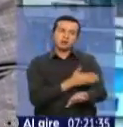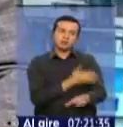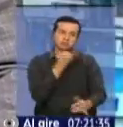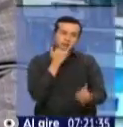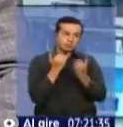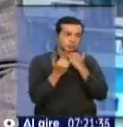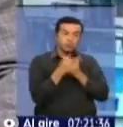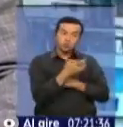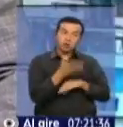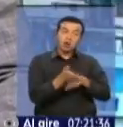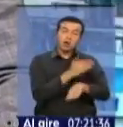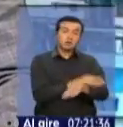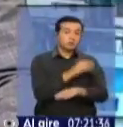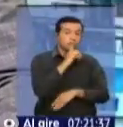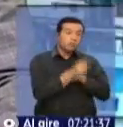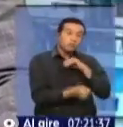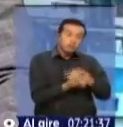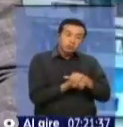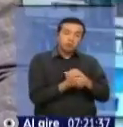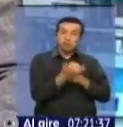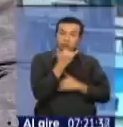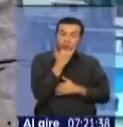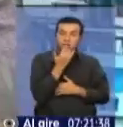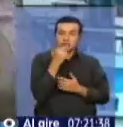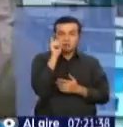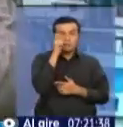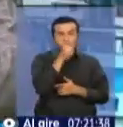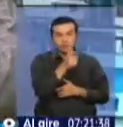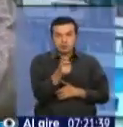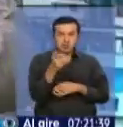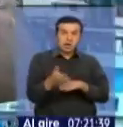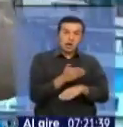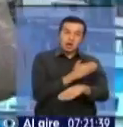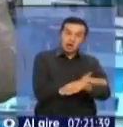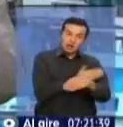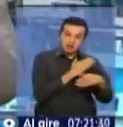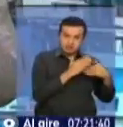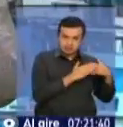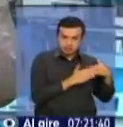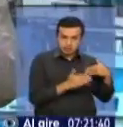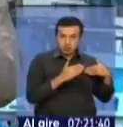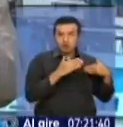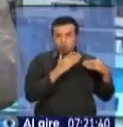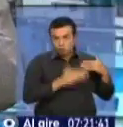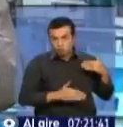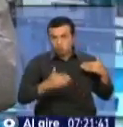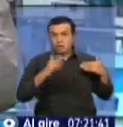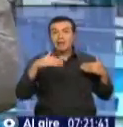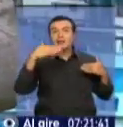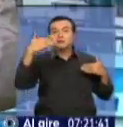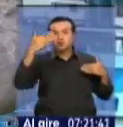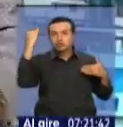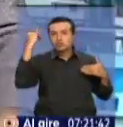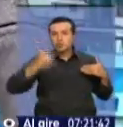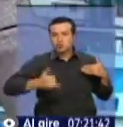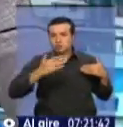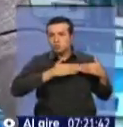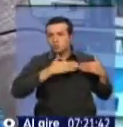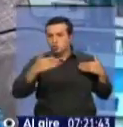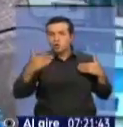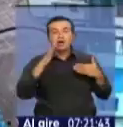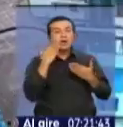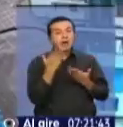haber omitido. Entonces la secuencia de la fiscalización es antes, durante y después. Y eso es lo que es